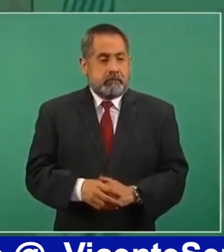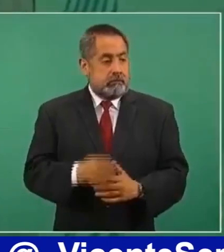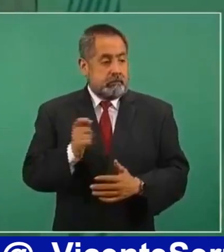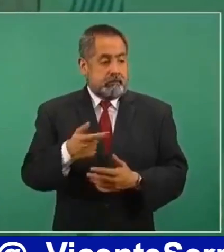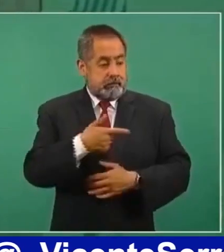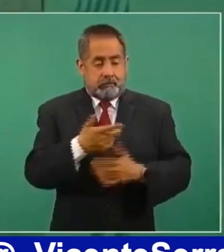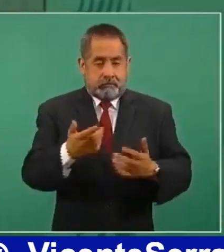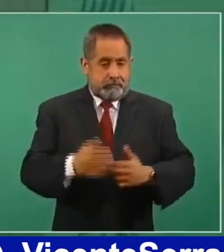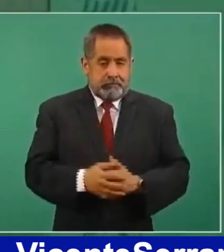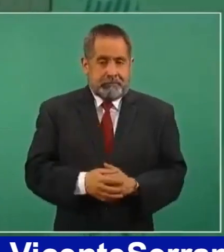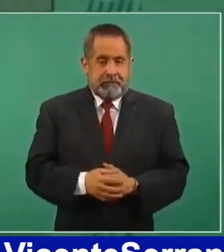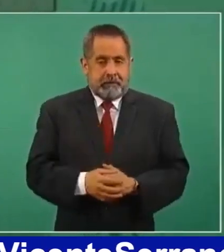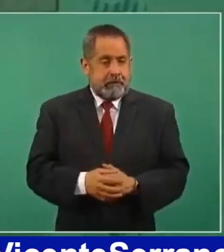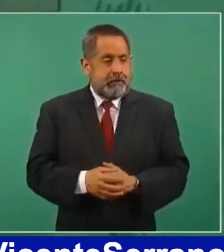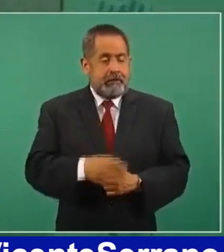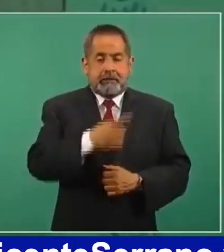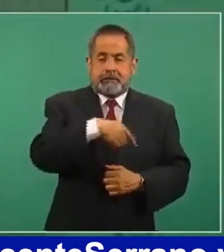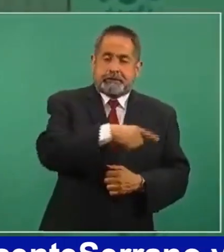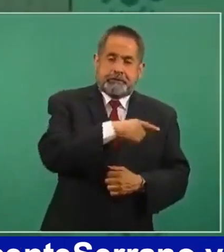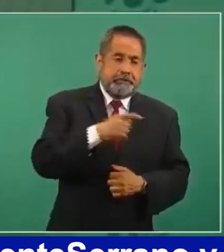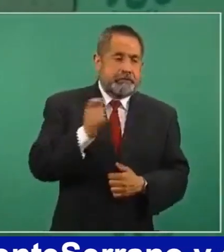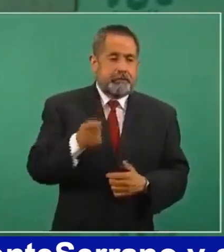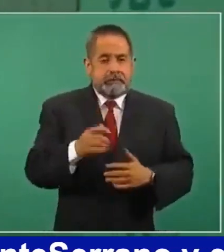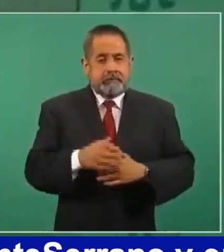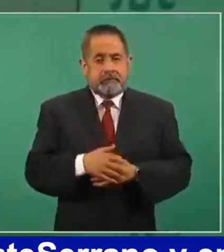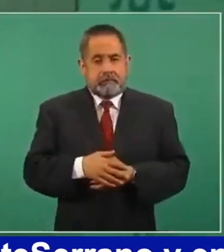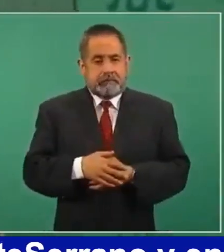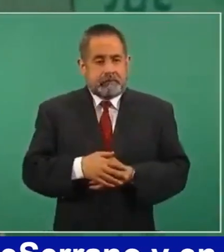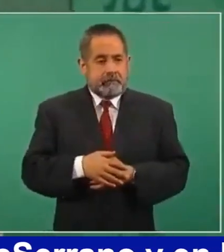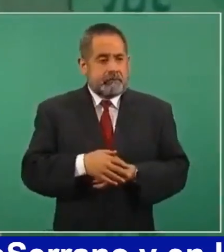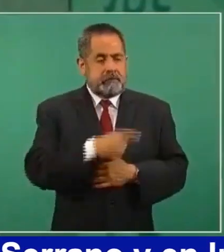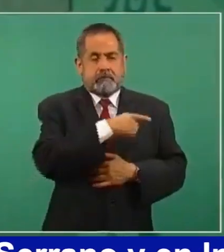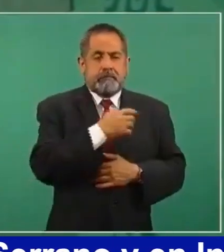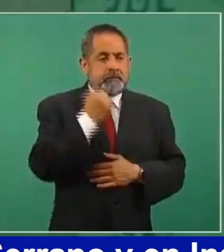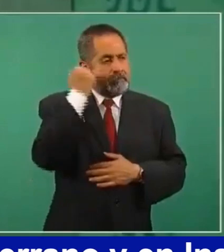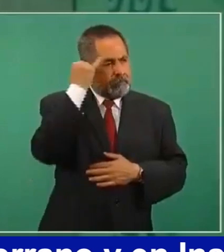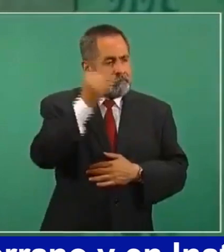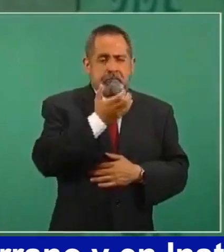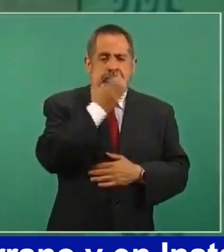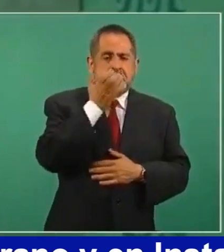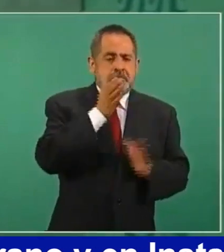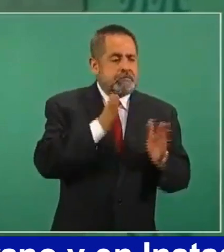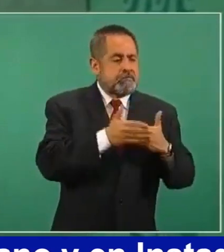porque tienen un pensamiento conservador